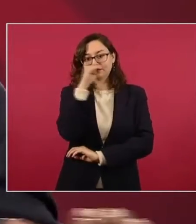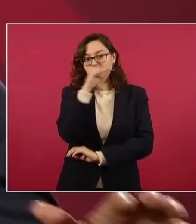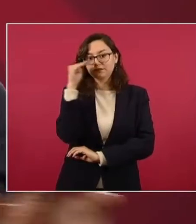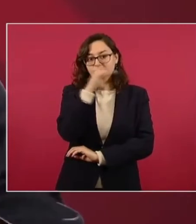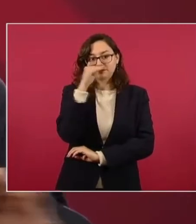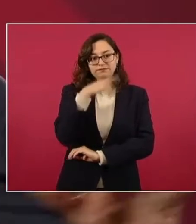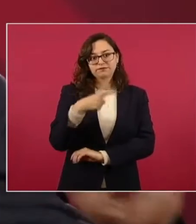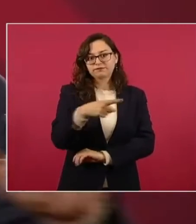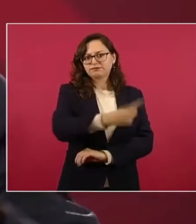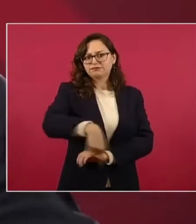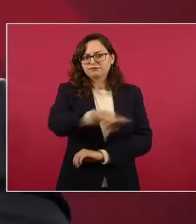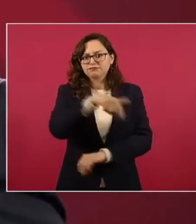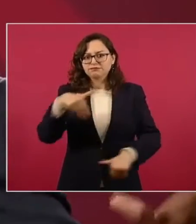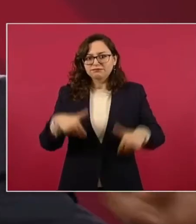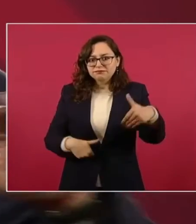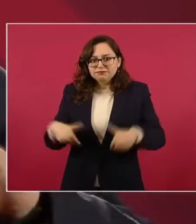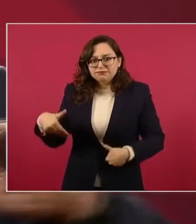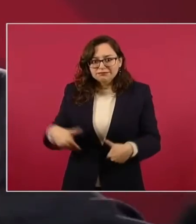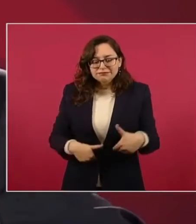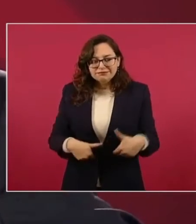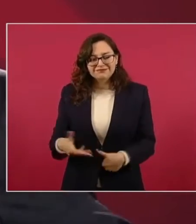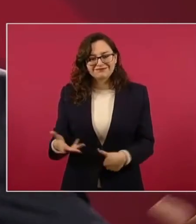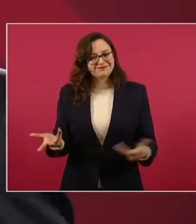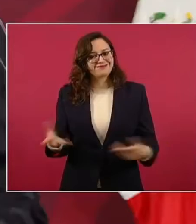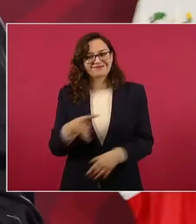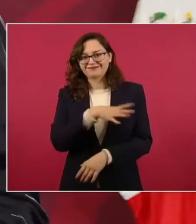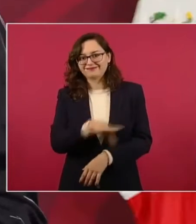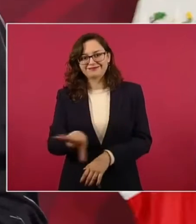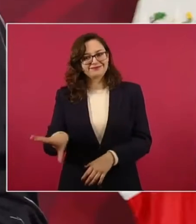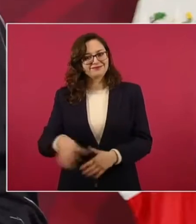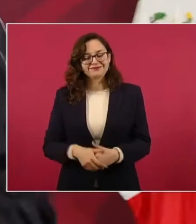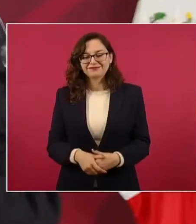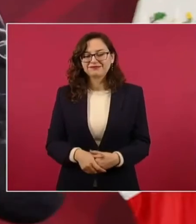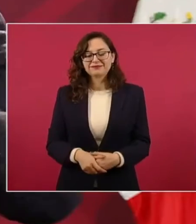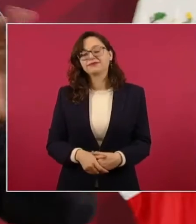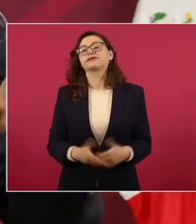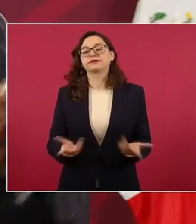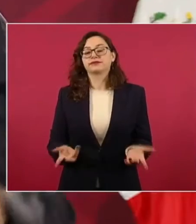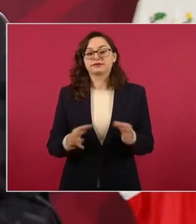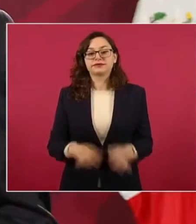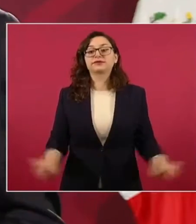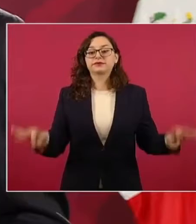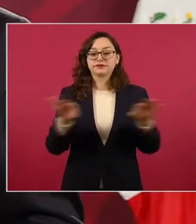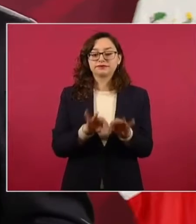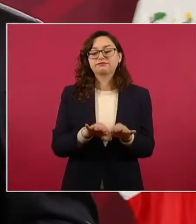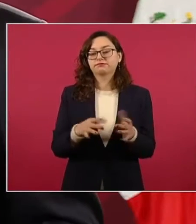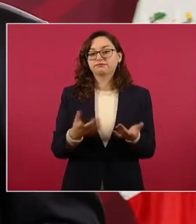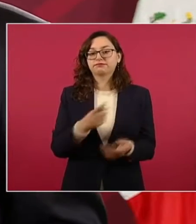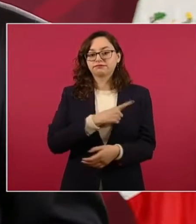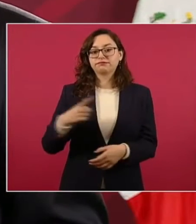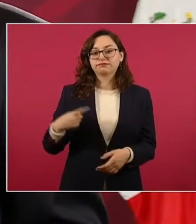Atención médica y medicamentos, estudios, todo gratuito para la población que no